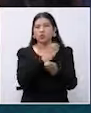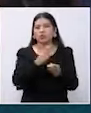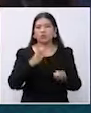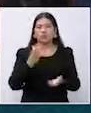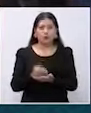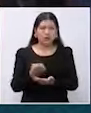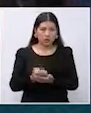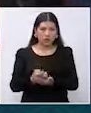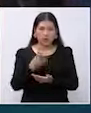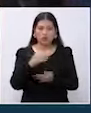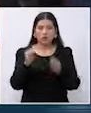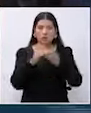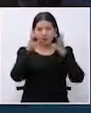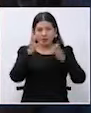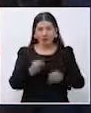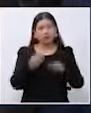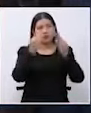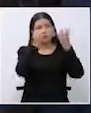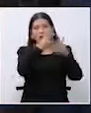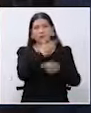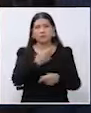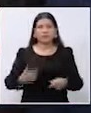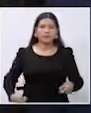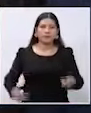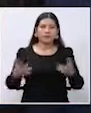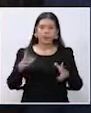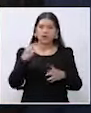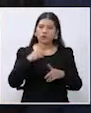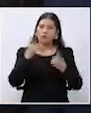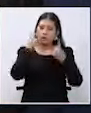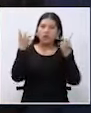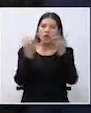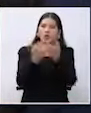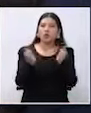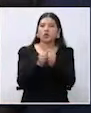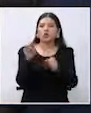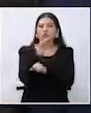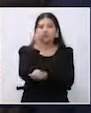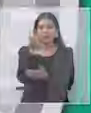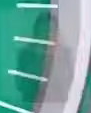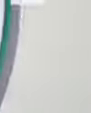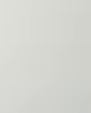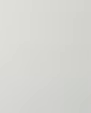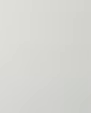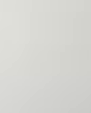económica ya para decisión del presidente. En eso hemos quedado con el ministro de Economía y Finanzas Públicas.